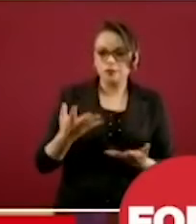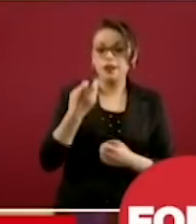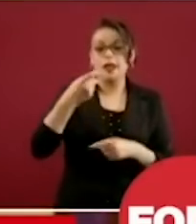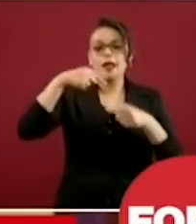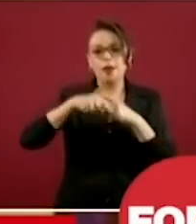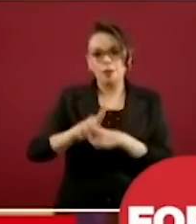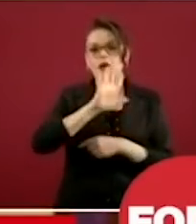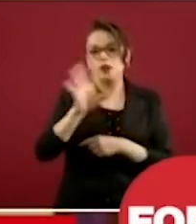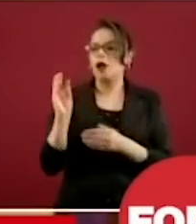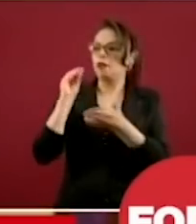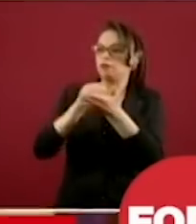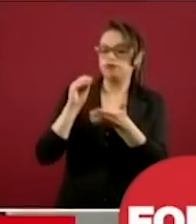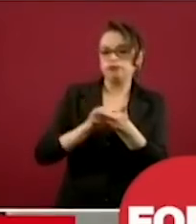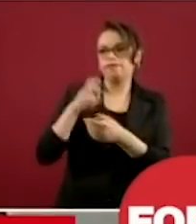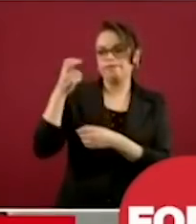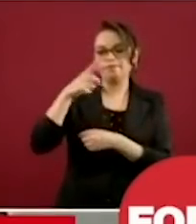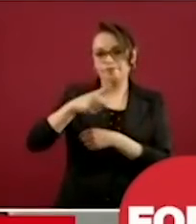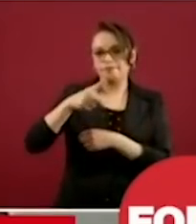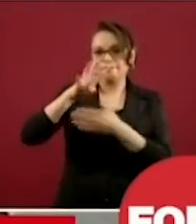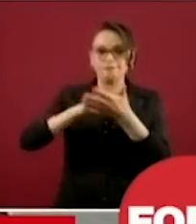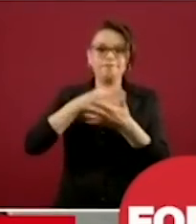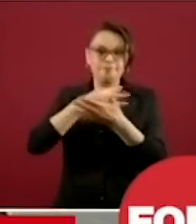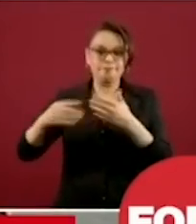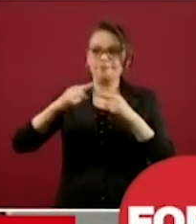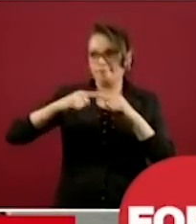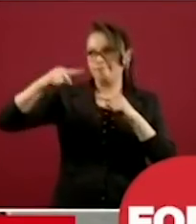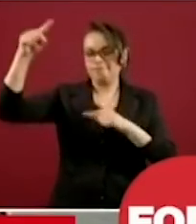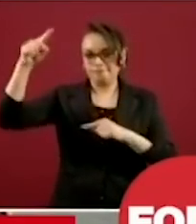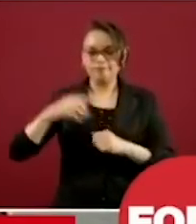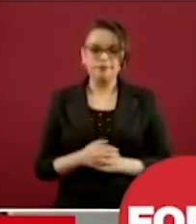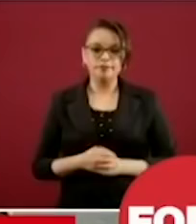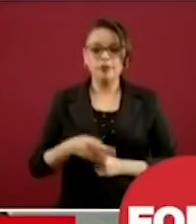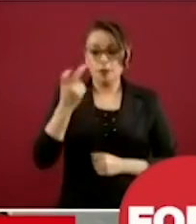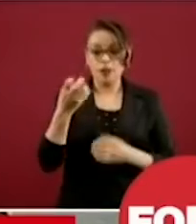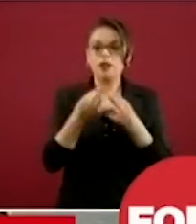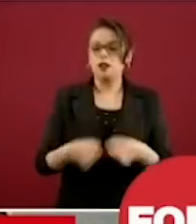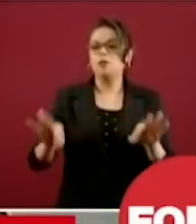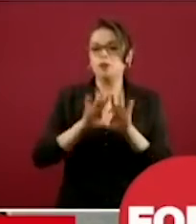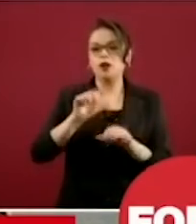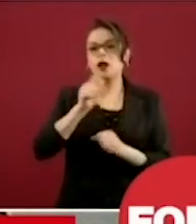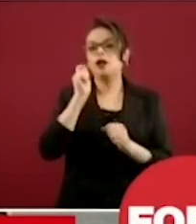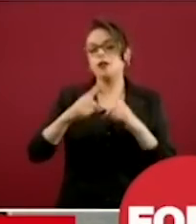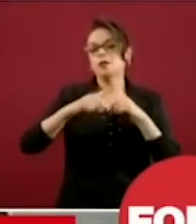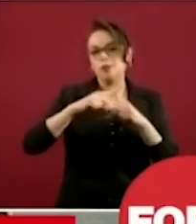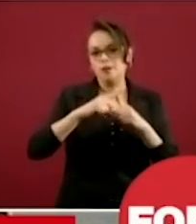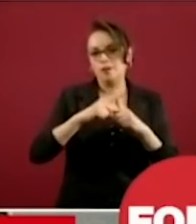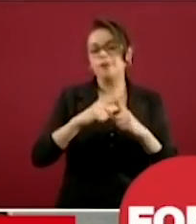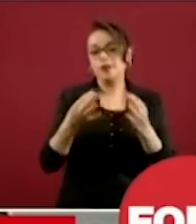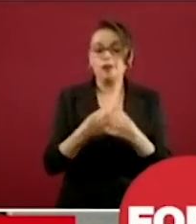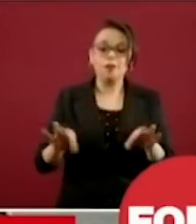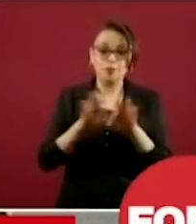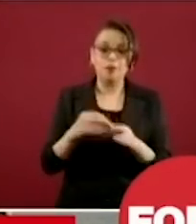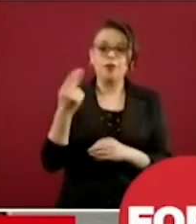Pero lo importante de la gráfica es precisamente ese porcentaje de positividad que estaremos puntualmente dándole seguimiento para